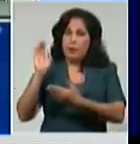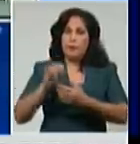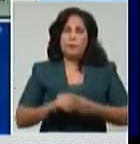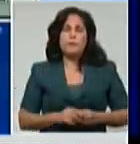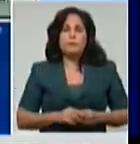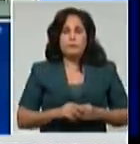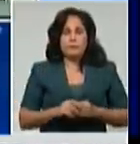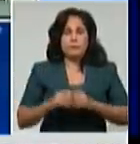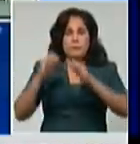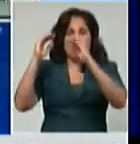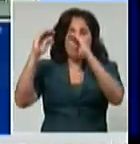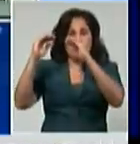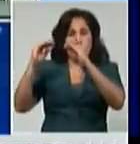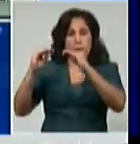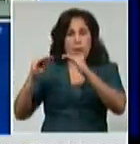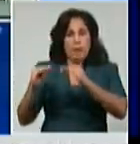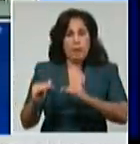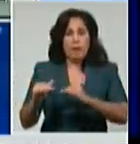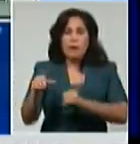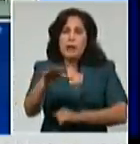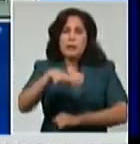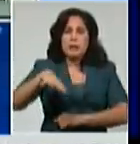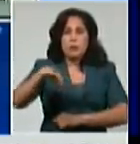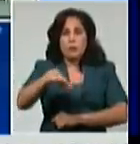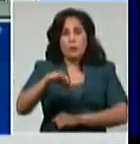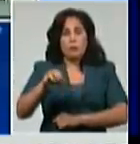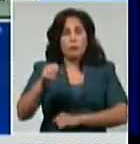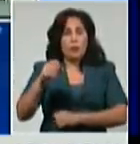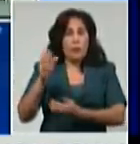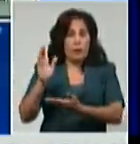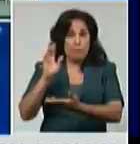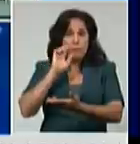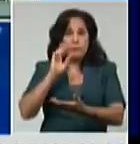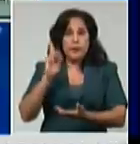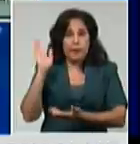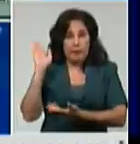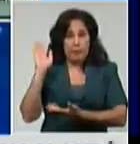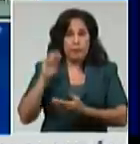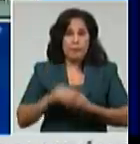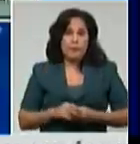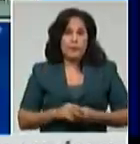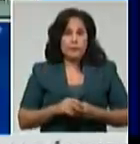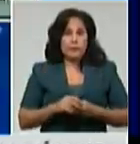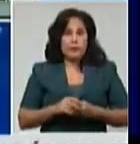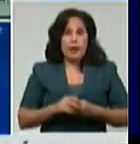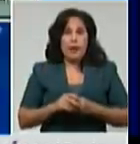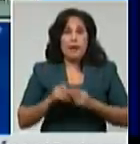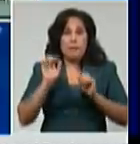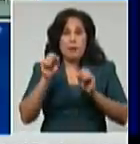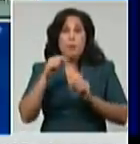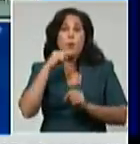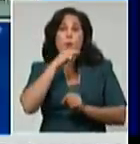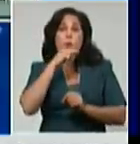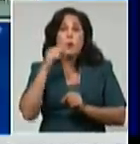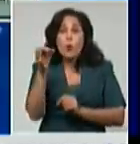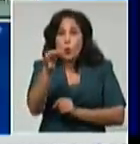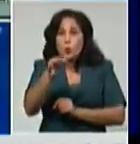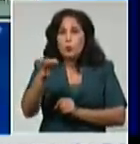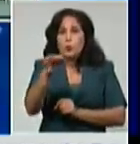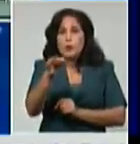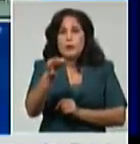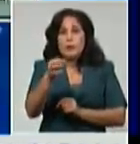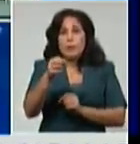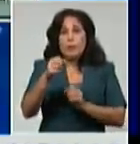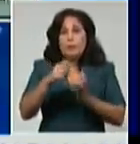reflejado, pues la situación, como se ve, está focalizado al municipio de Santi